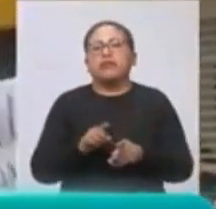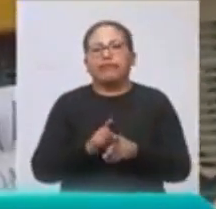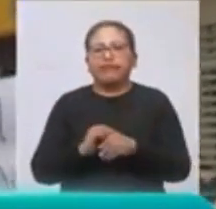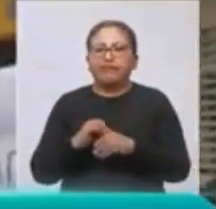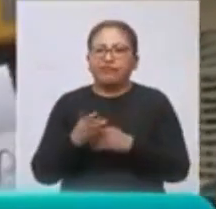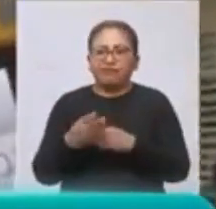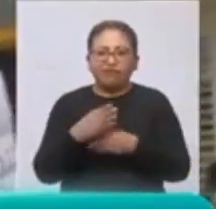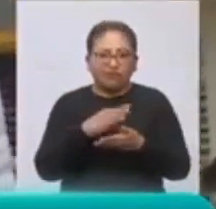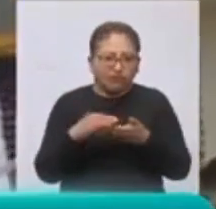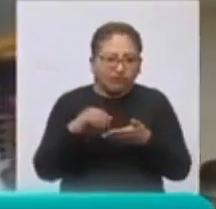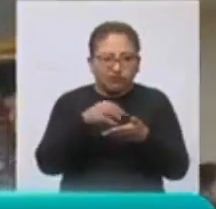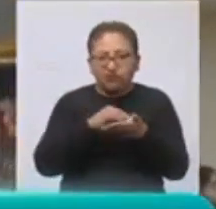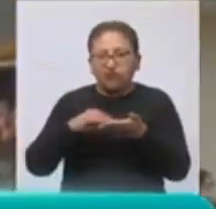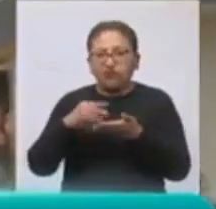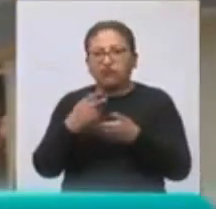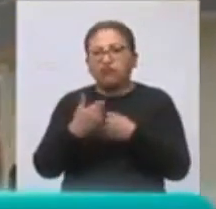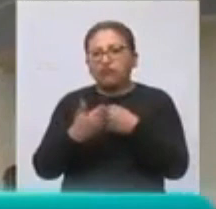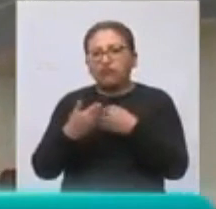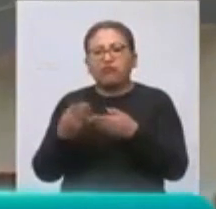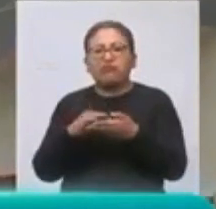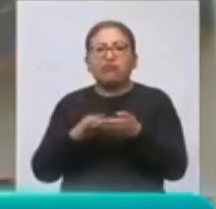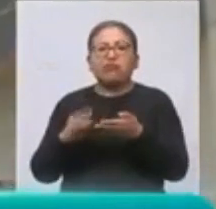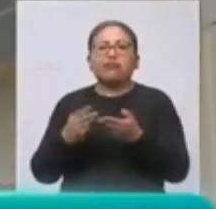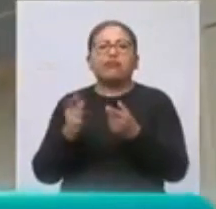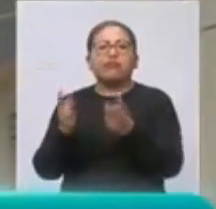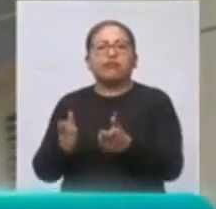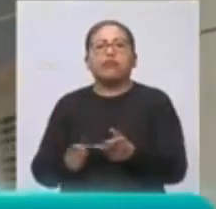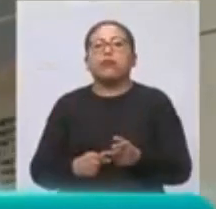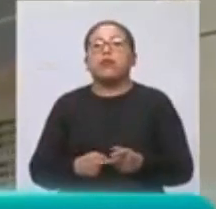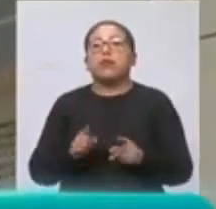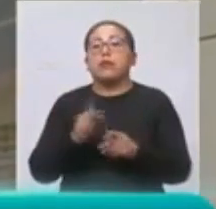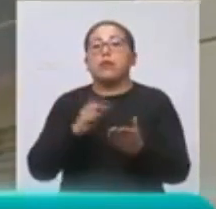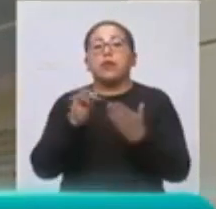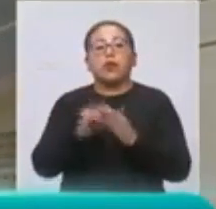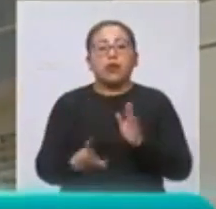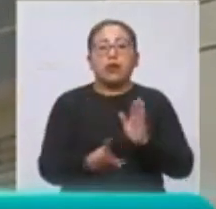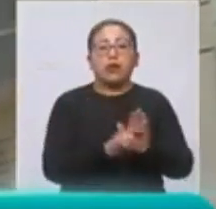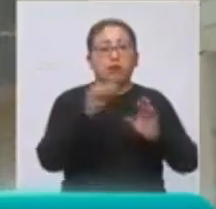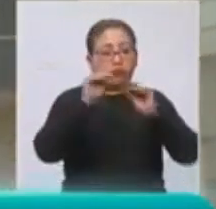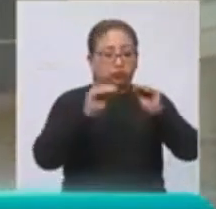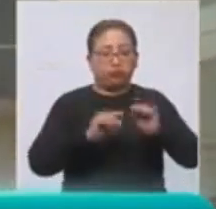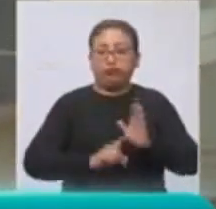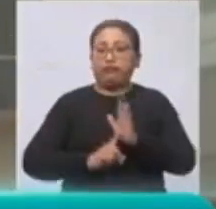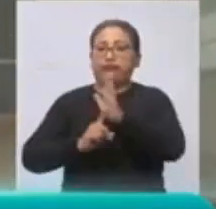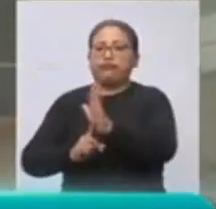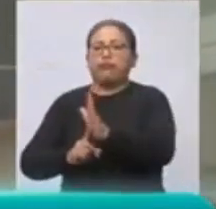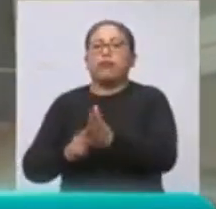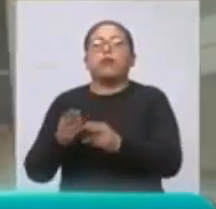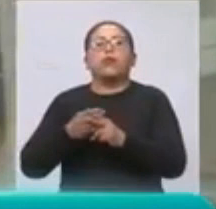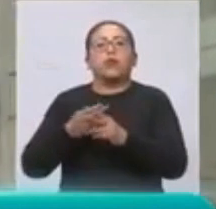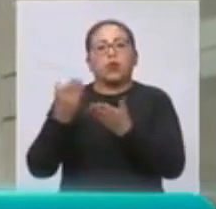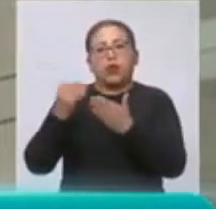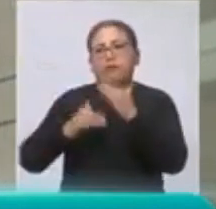considerando que los pobladores de esta región le han entregado un proyecto de ley para que se pueda realizar